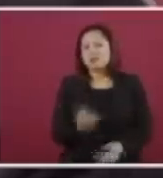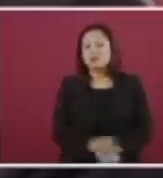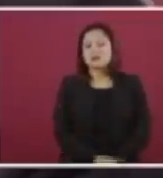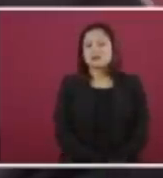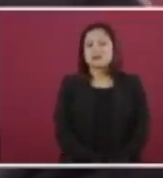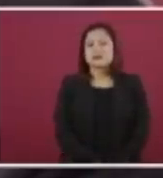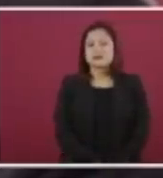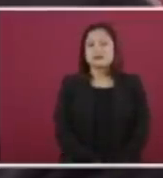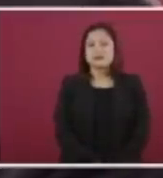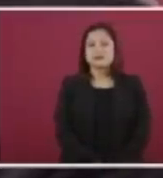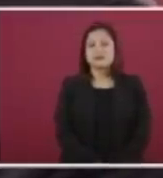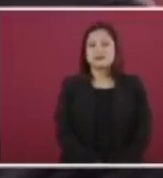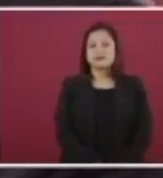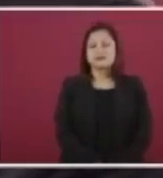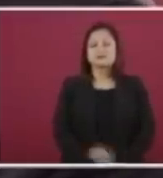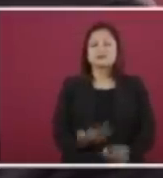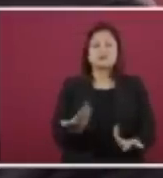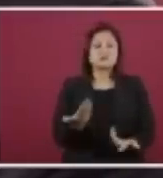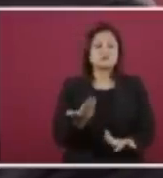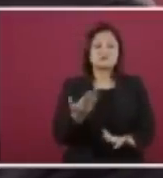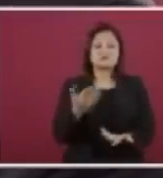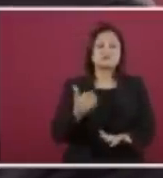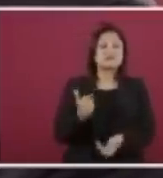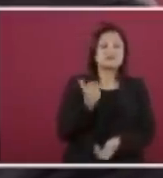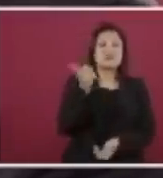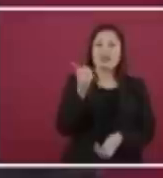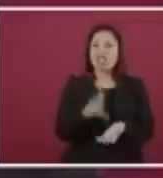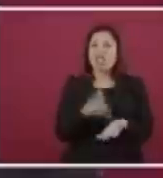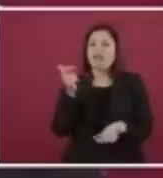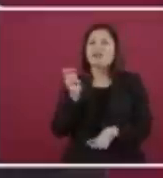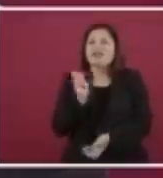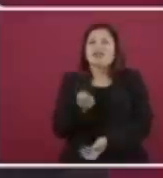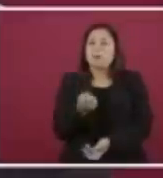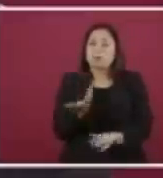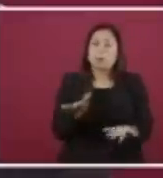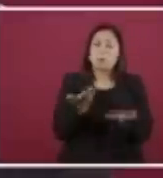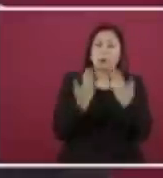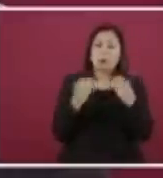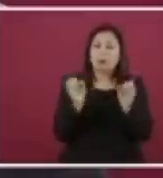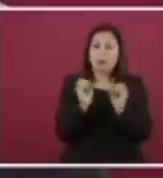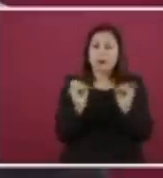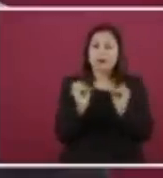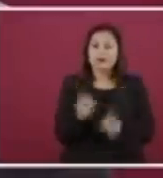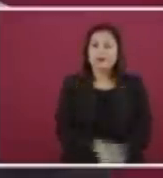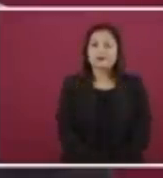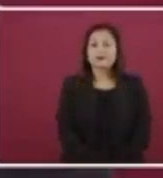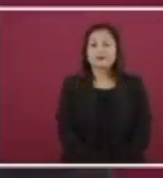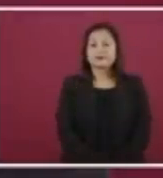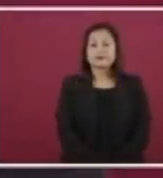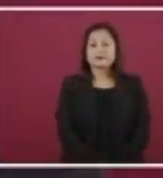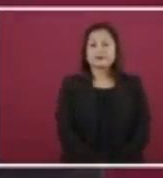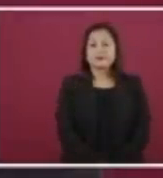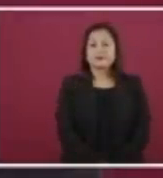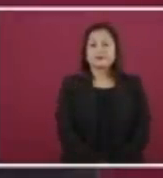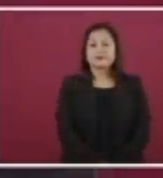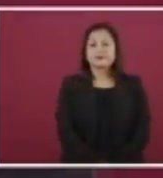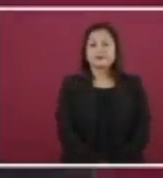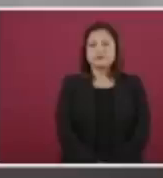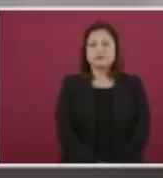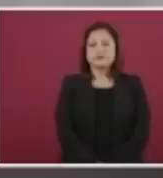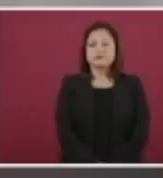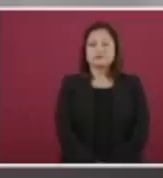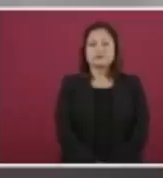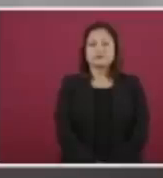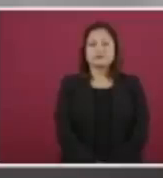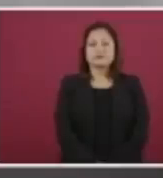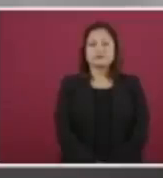sin provecho, porque el ciudadano es mucha pieza,